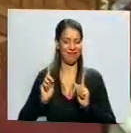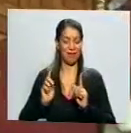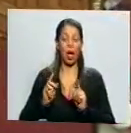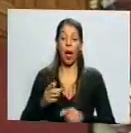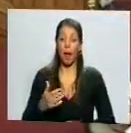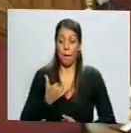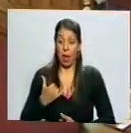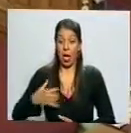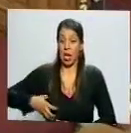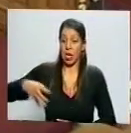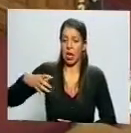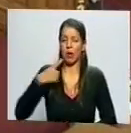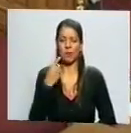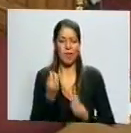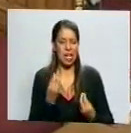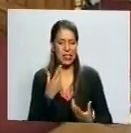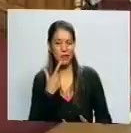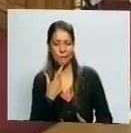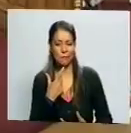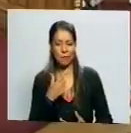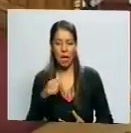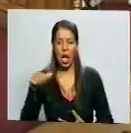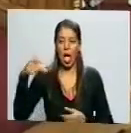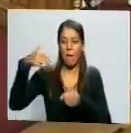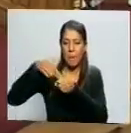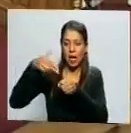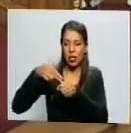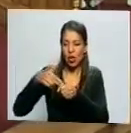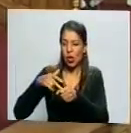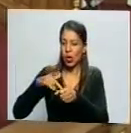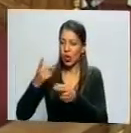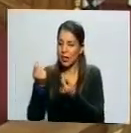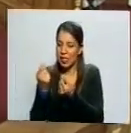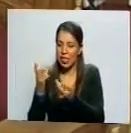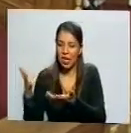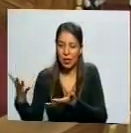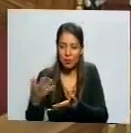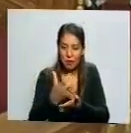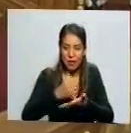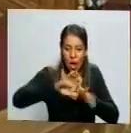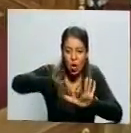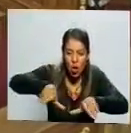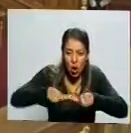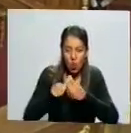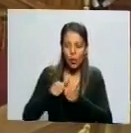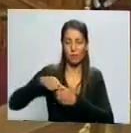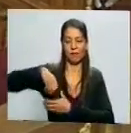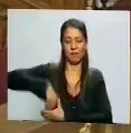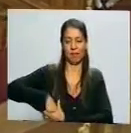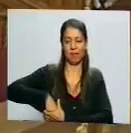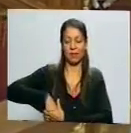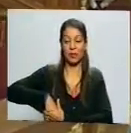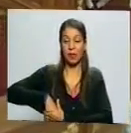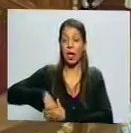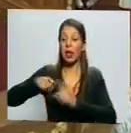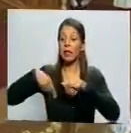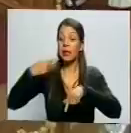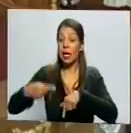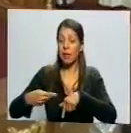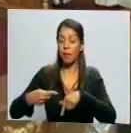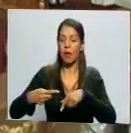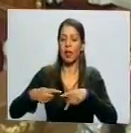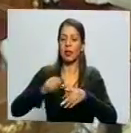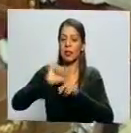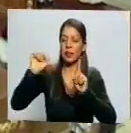de la renta petrolera, donde salieron precisamente esos capitales. Y posteriormente, un sistema de compras